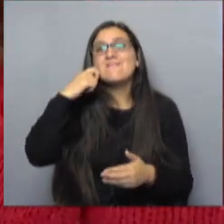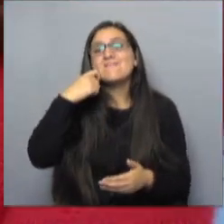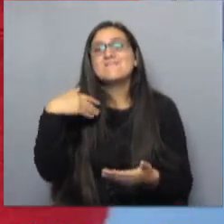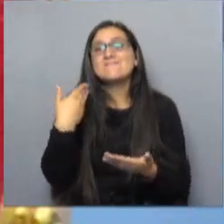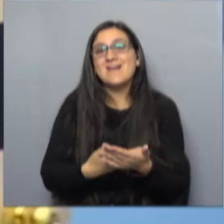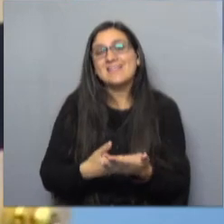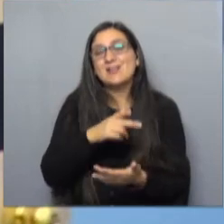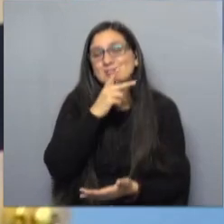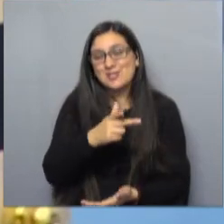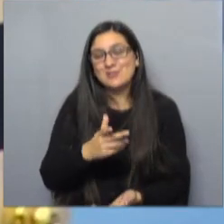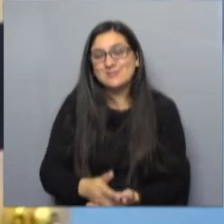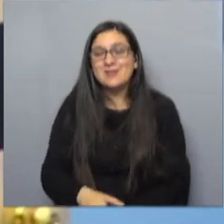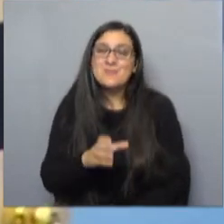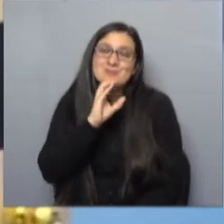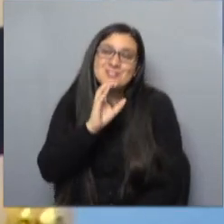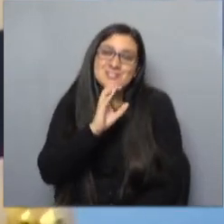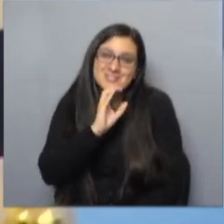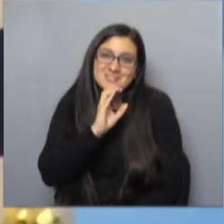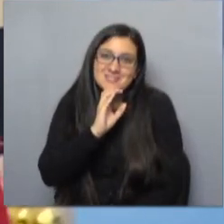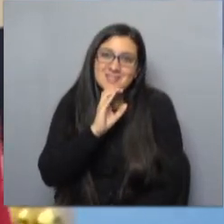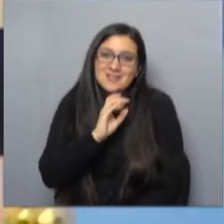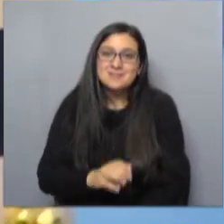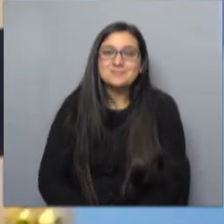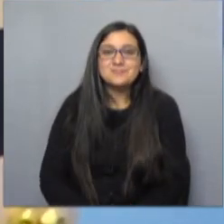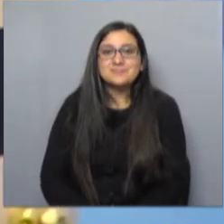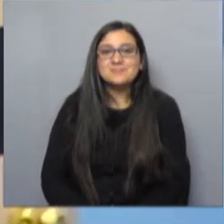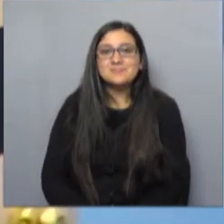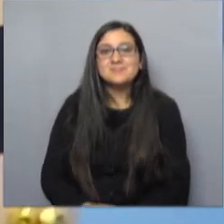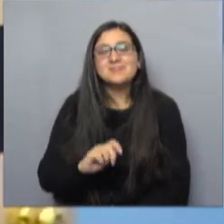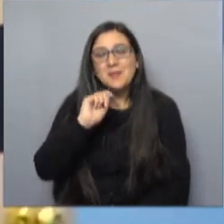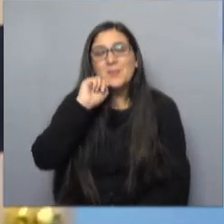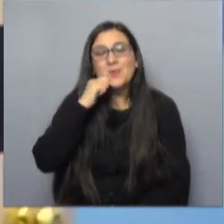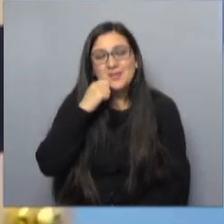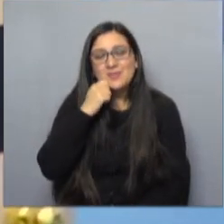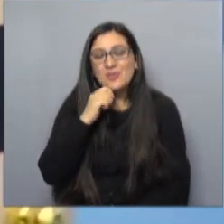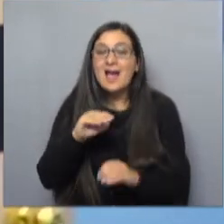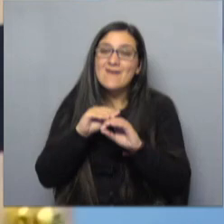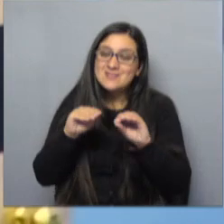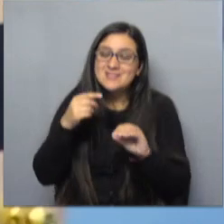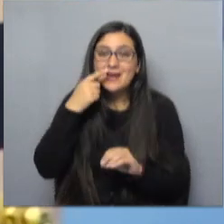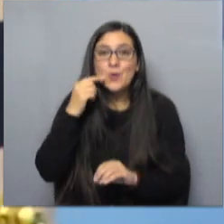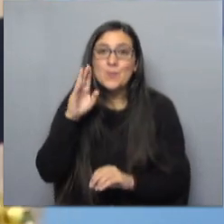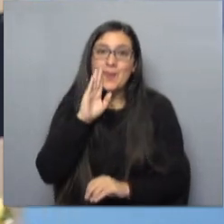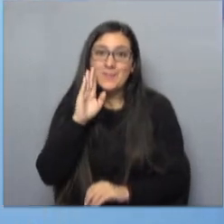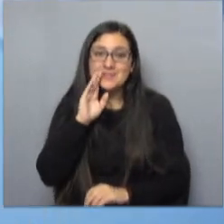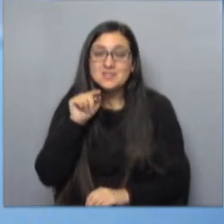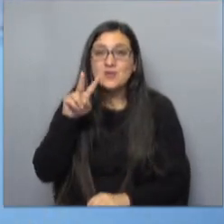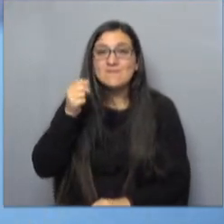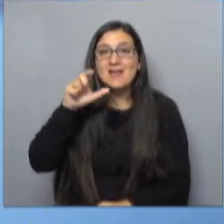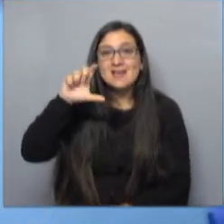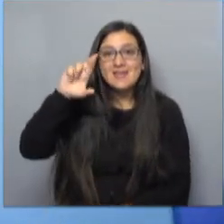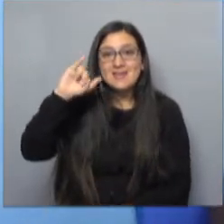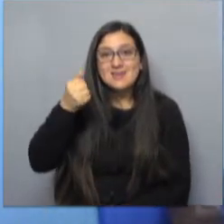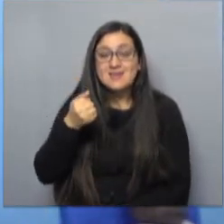un chiste, pero estaba muy bien el informar y el participar. Y estamos con Valeria también,